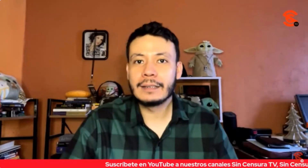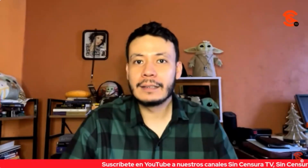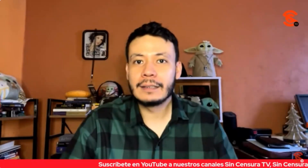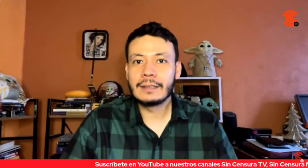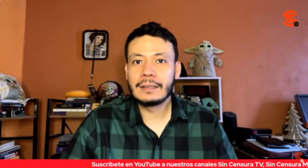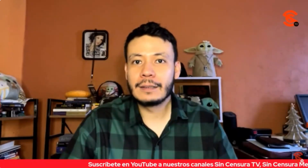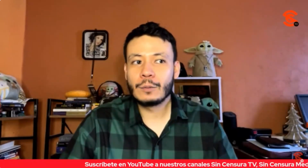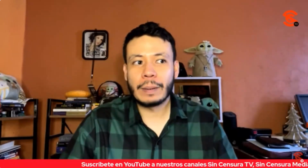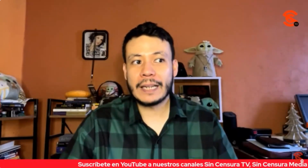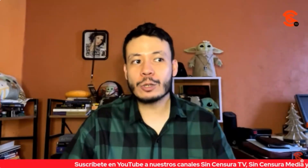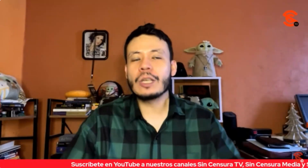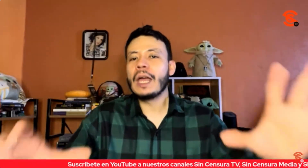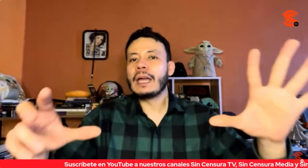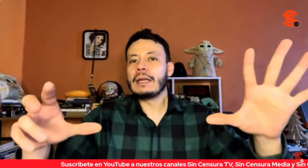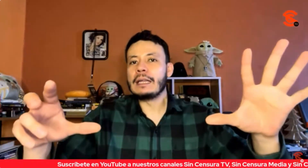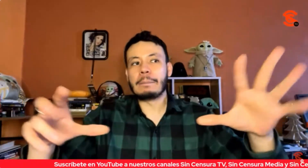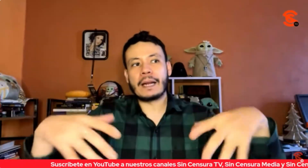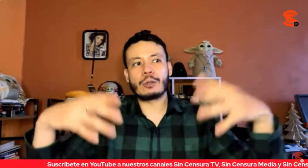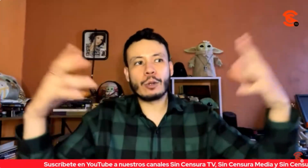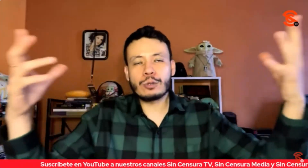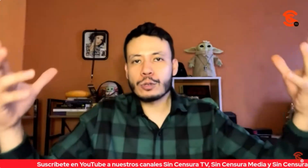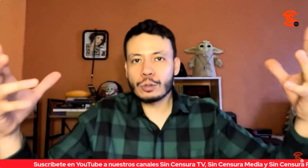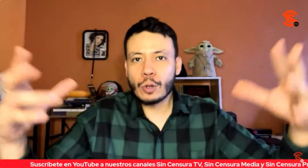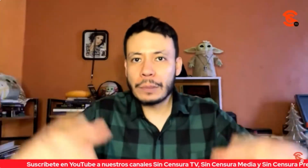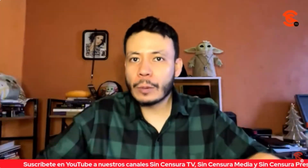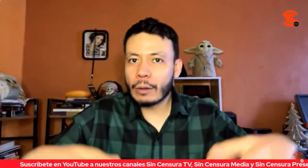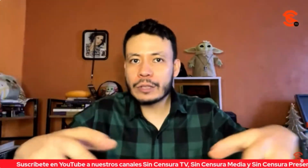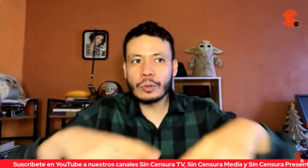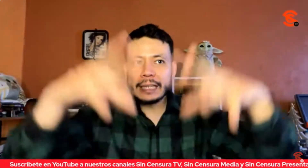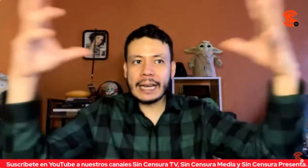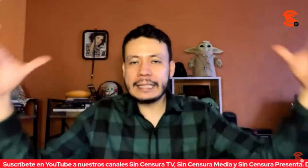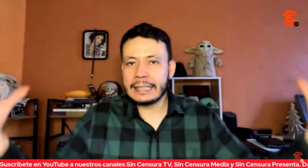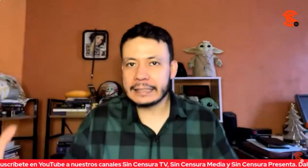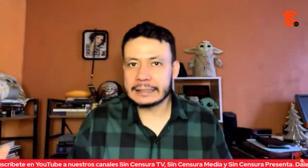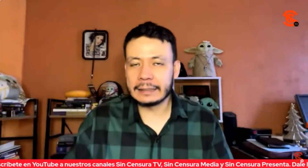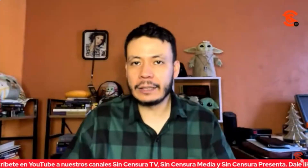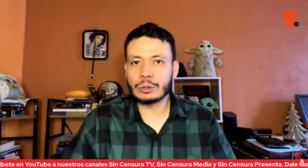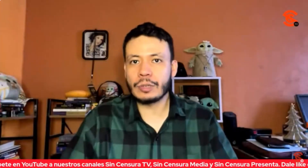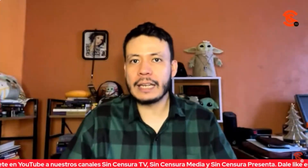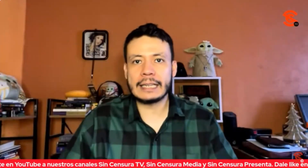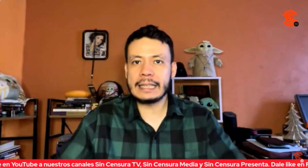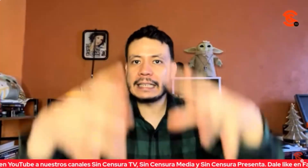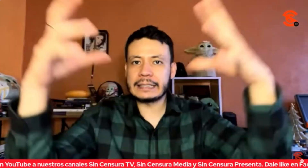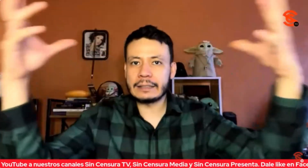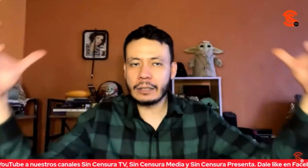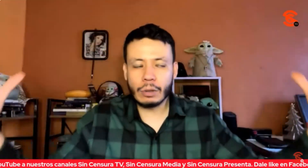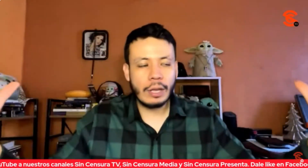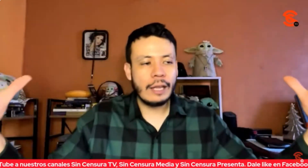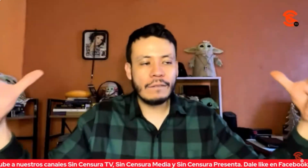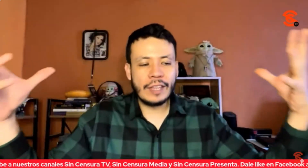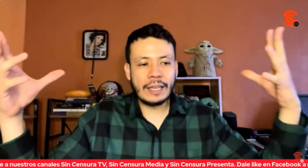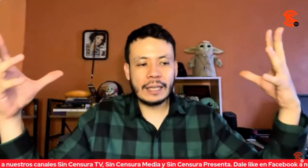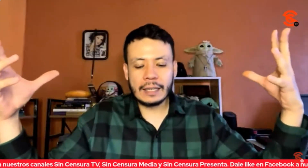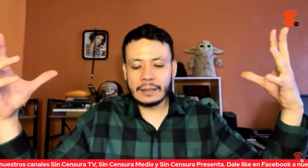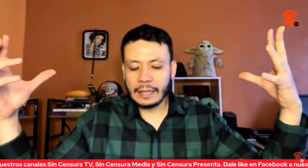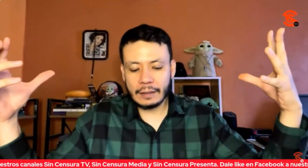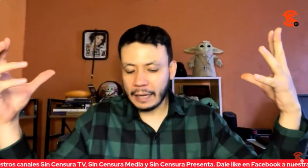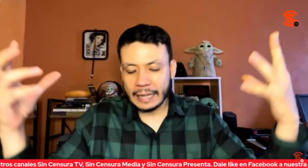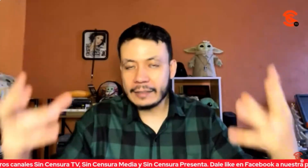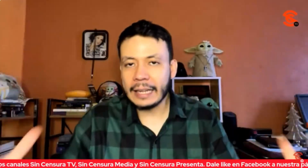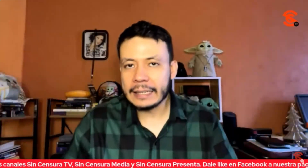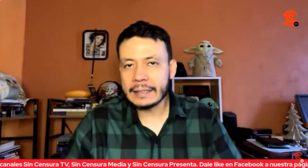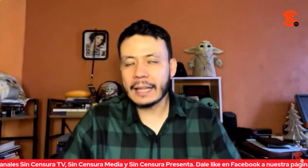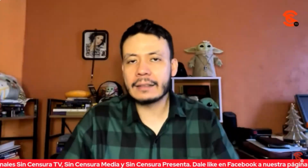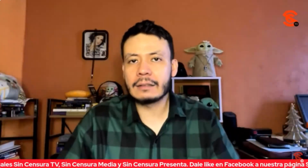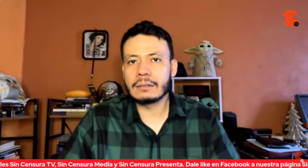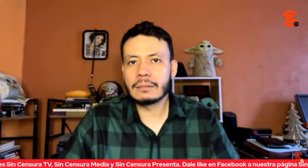buscaban. Para ellos y para todos nosotros, López Obrador es un gigante en ese sentido, es un gigante en el sentido de